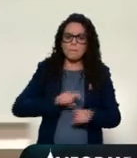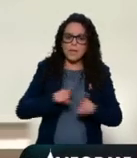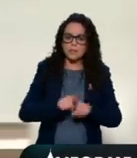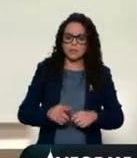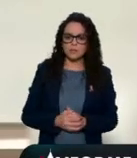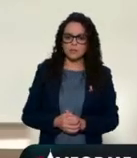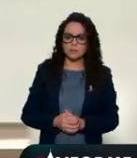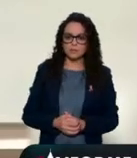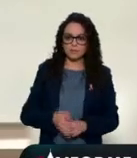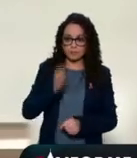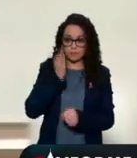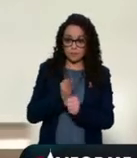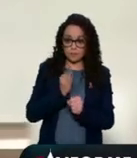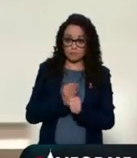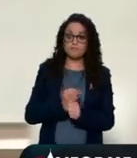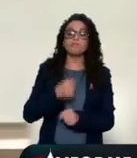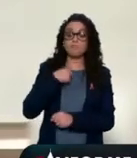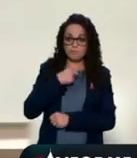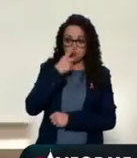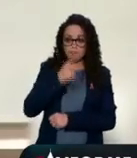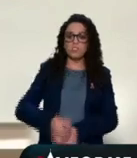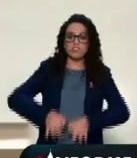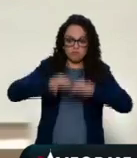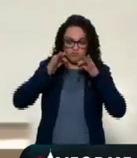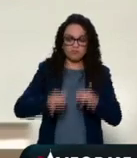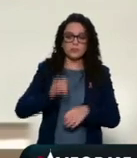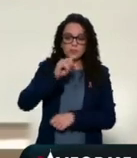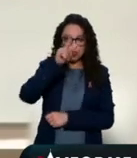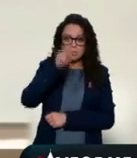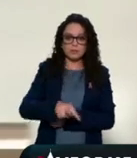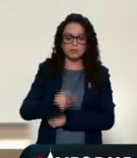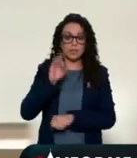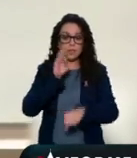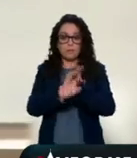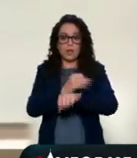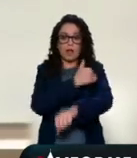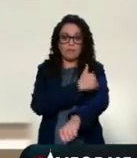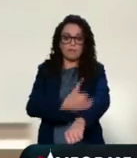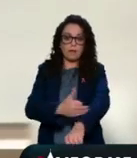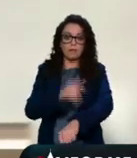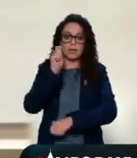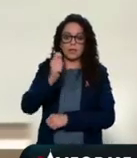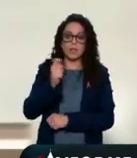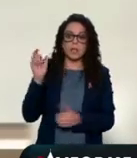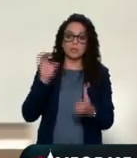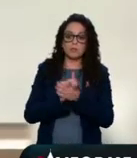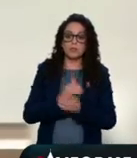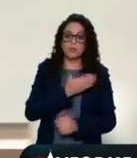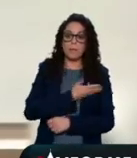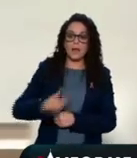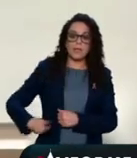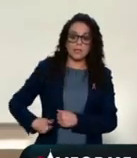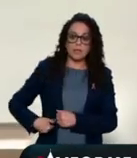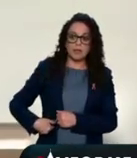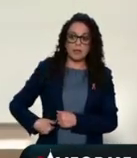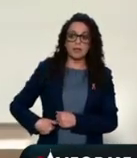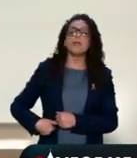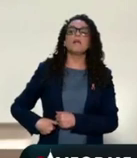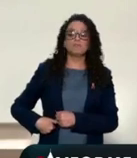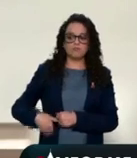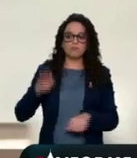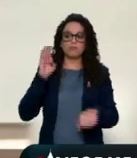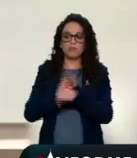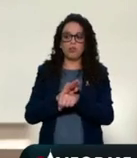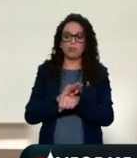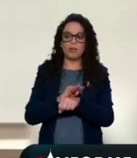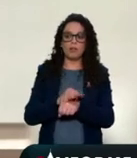de una operación de Estado para proteger a la familia de la esposa del presidente, para proteger a los altos